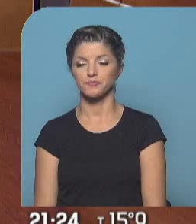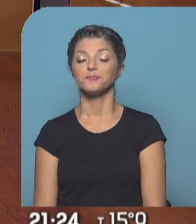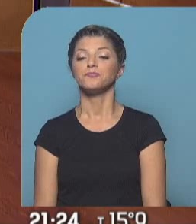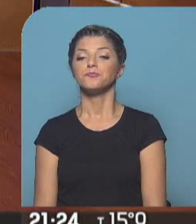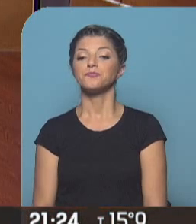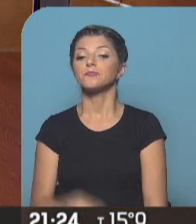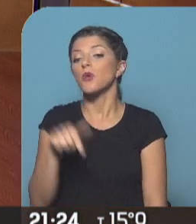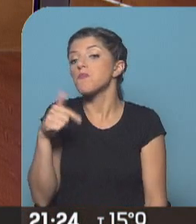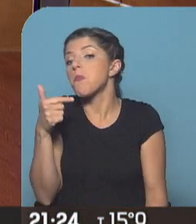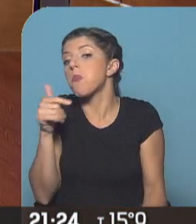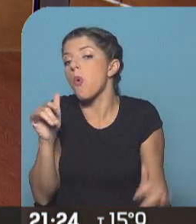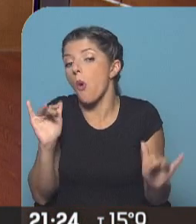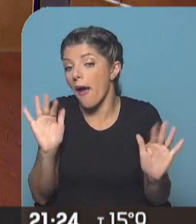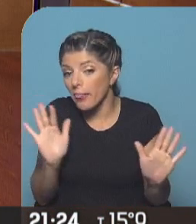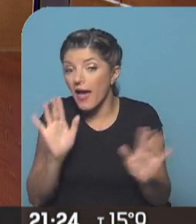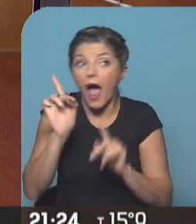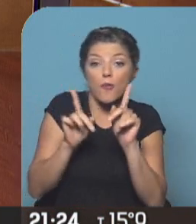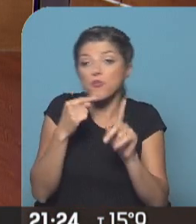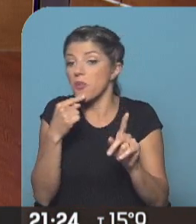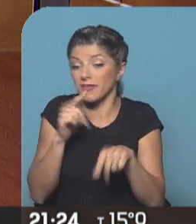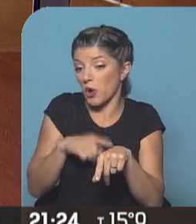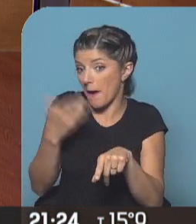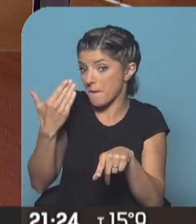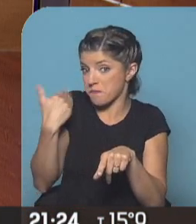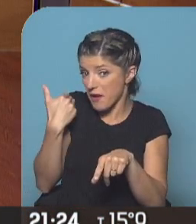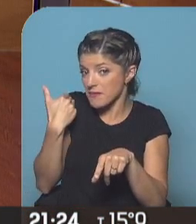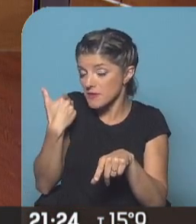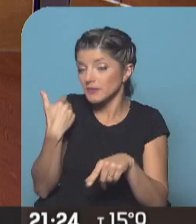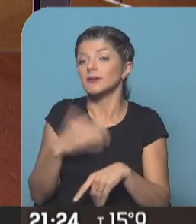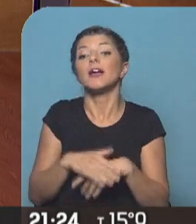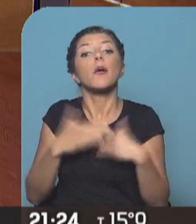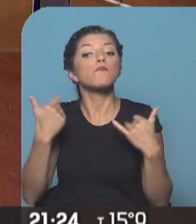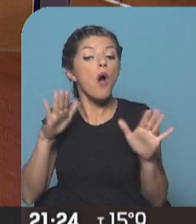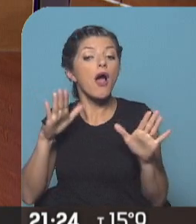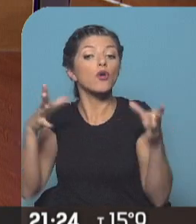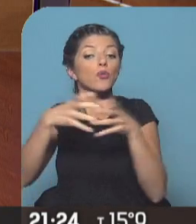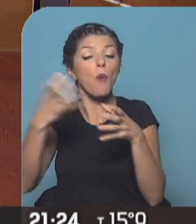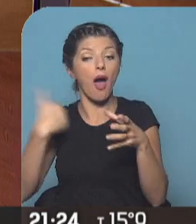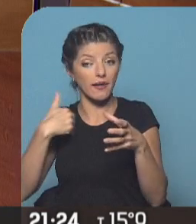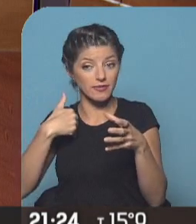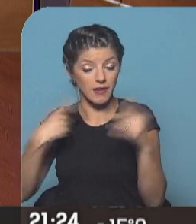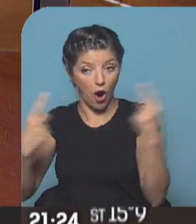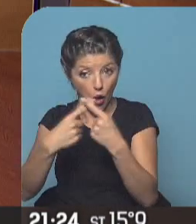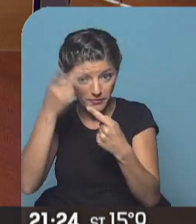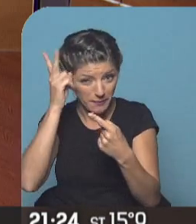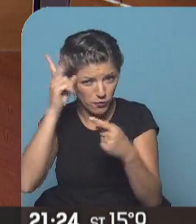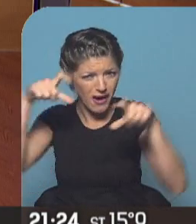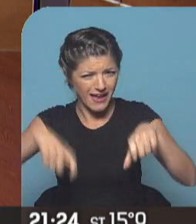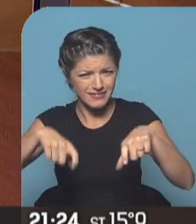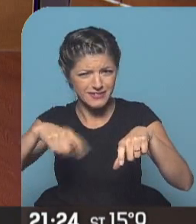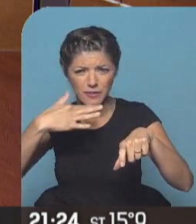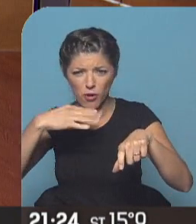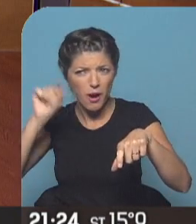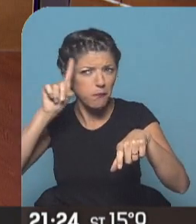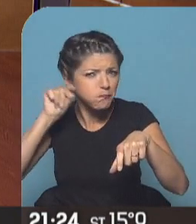Ha surgido la posibilidad, se maneja en las últimas horas. ¿Existe la chance de que la selección argentina juegue ante Perú en la Bombonera? Una